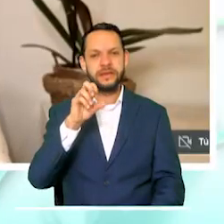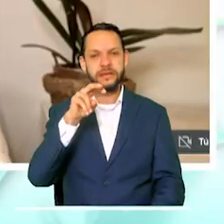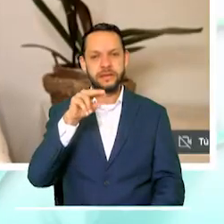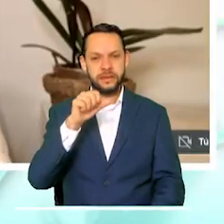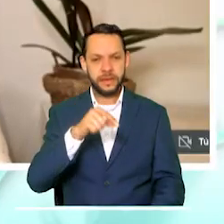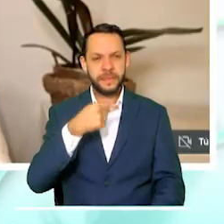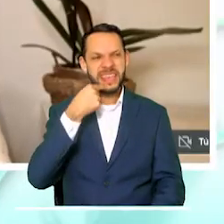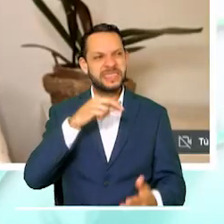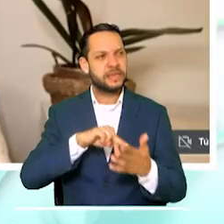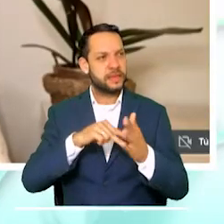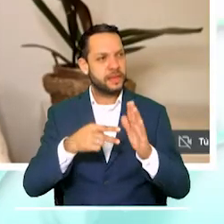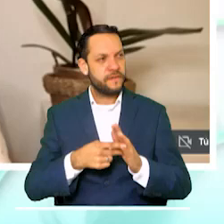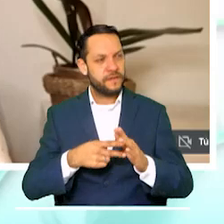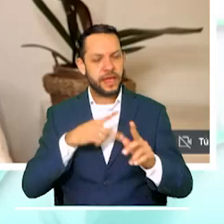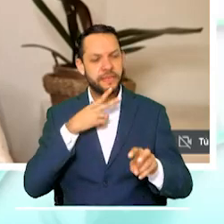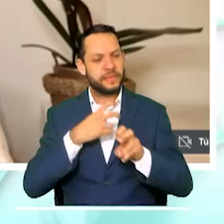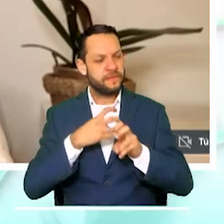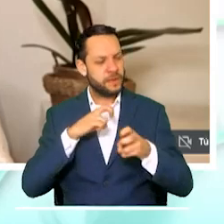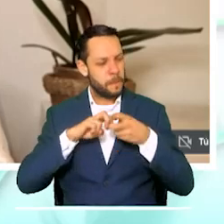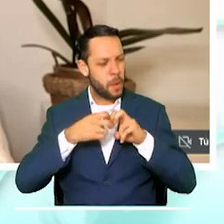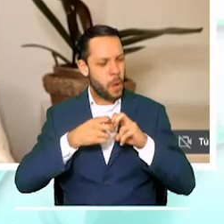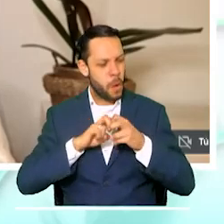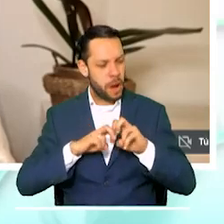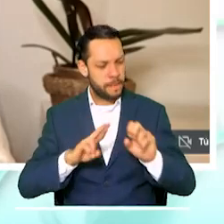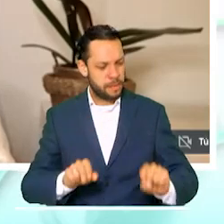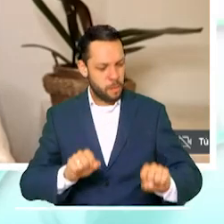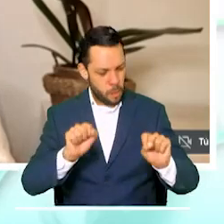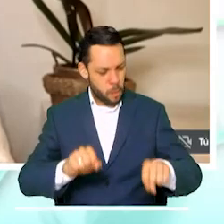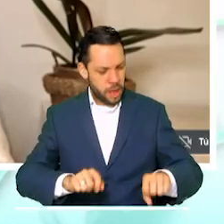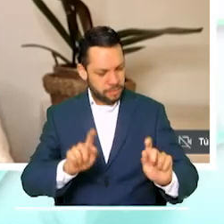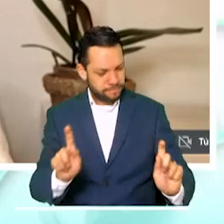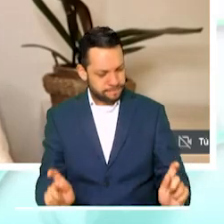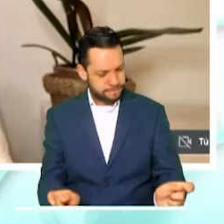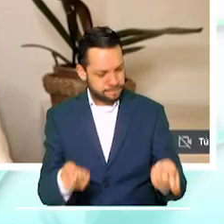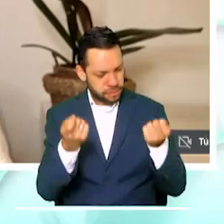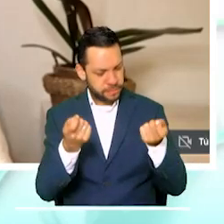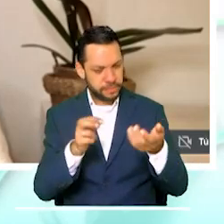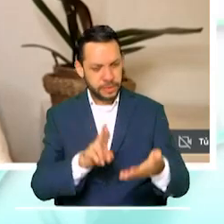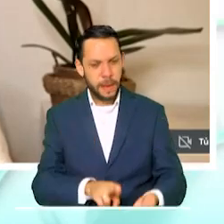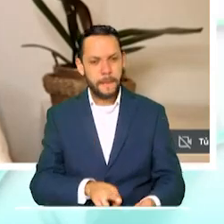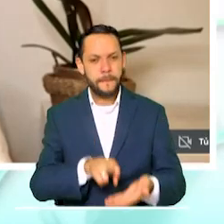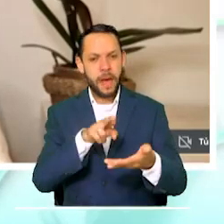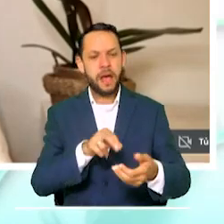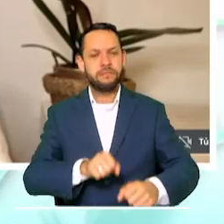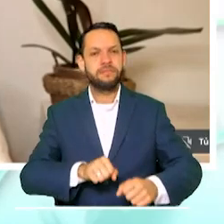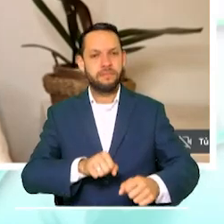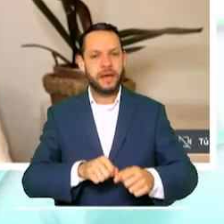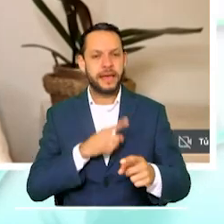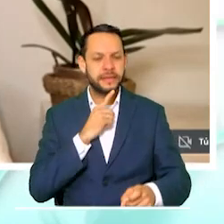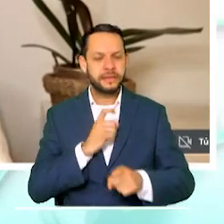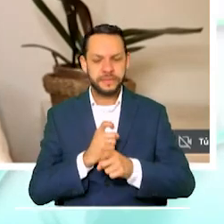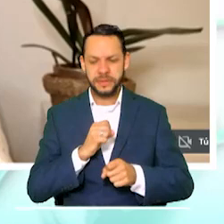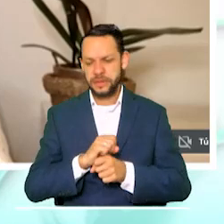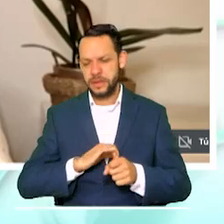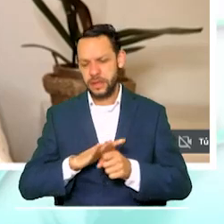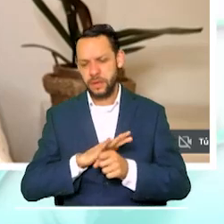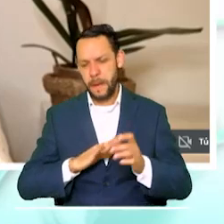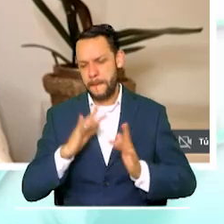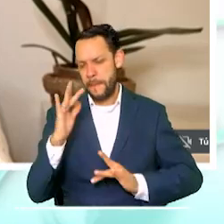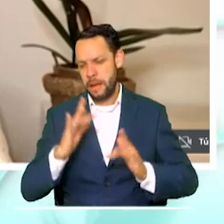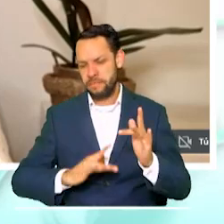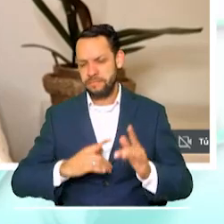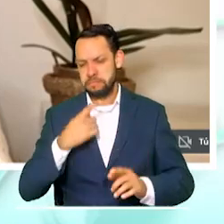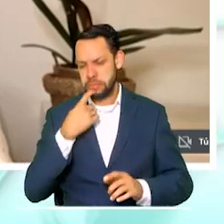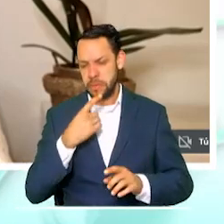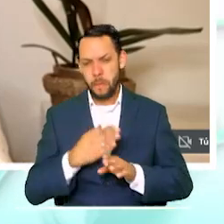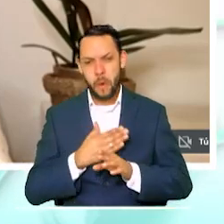sobreponerse a momentos críticos y adaptarse luego de experimentar alguna situación inusual e inesperada.